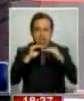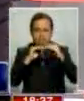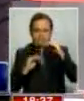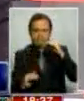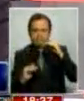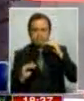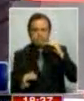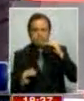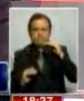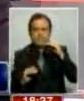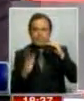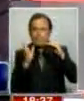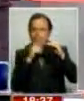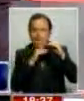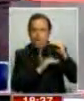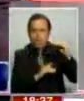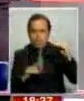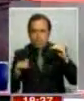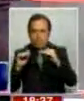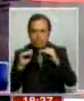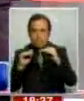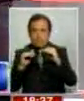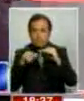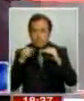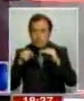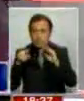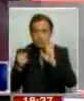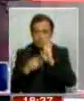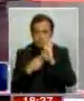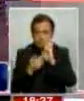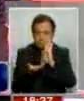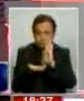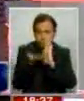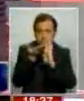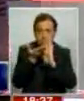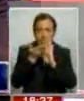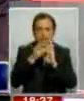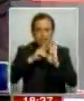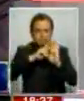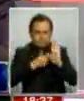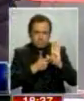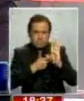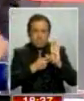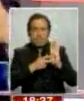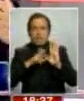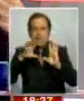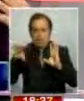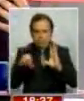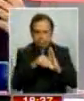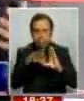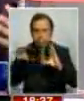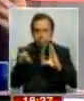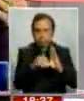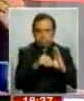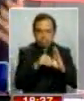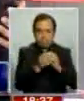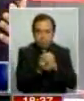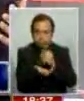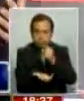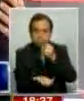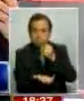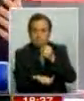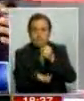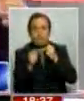Recuperando y manteniendo el crecimiento. Pero ese crecimiento, para que sea inclusivo, debe darle herramientas al